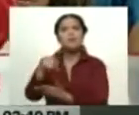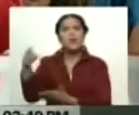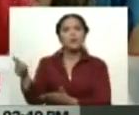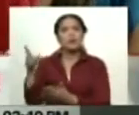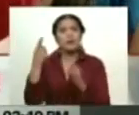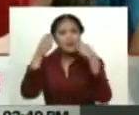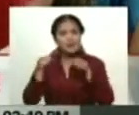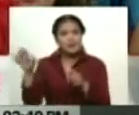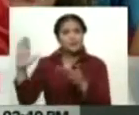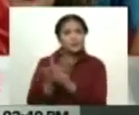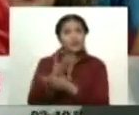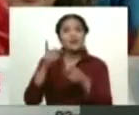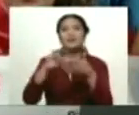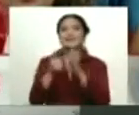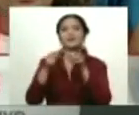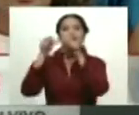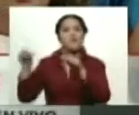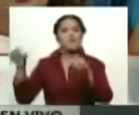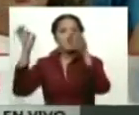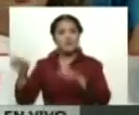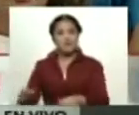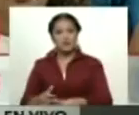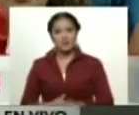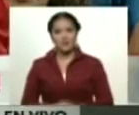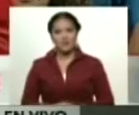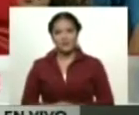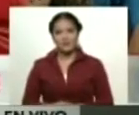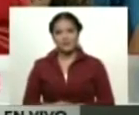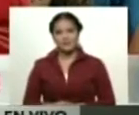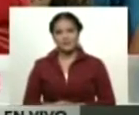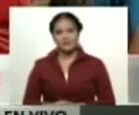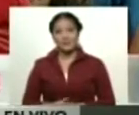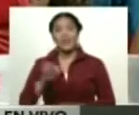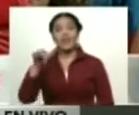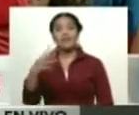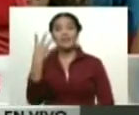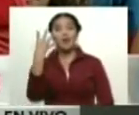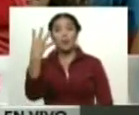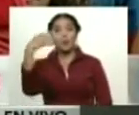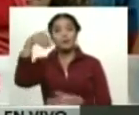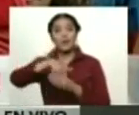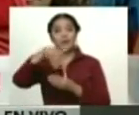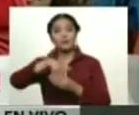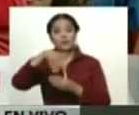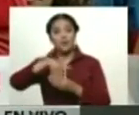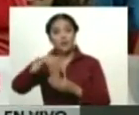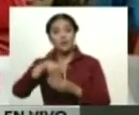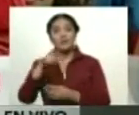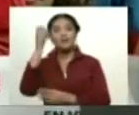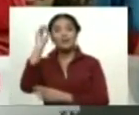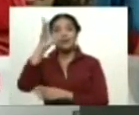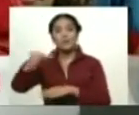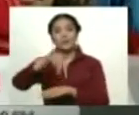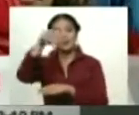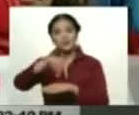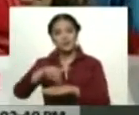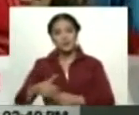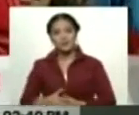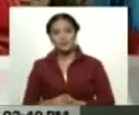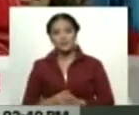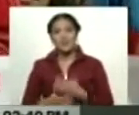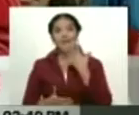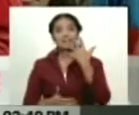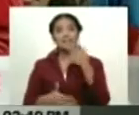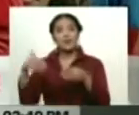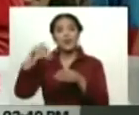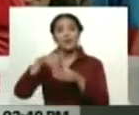ser revocatorio y fue reafirmatorio. Esta es la cuarta elección de Asamblea Nacional. 5